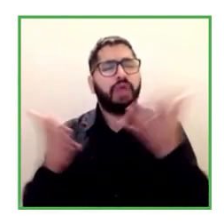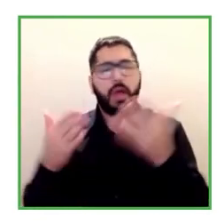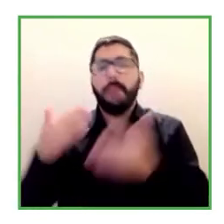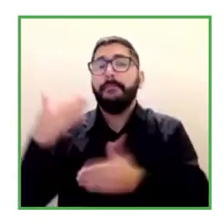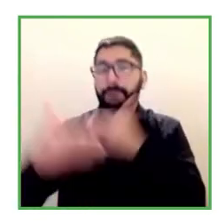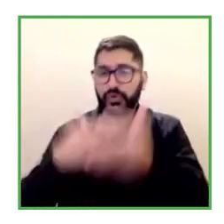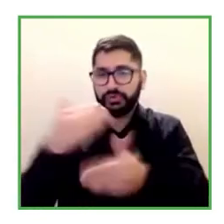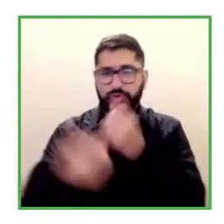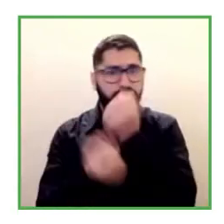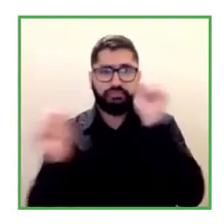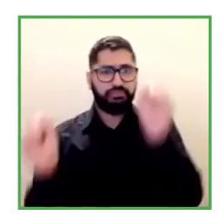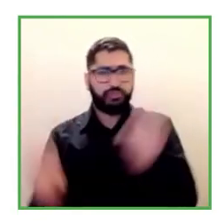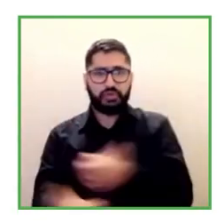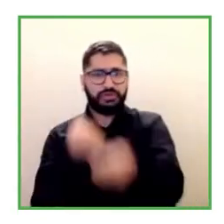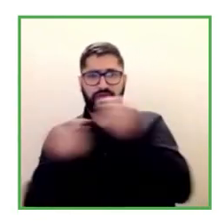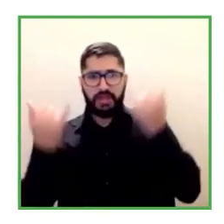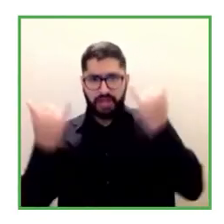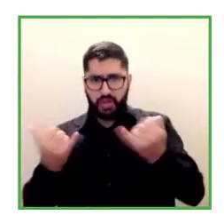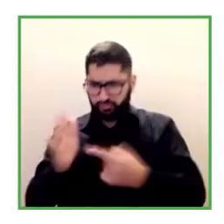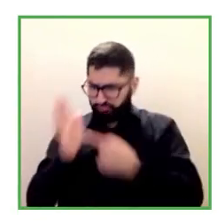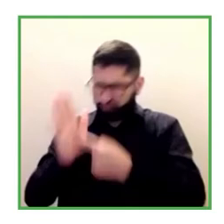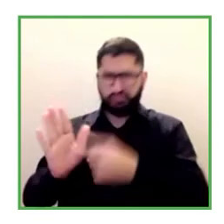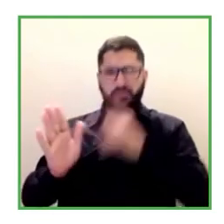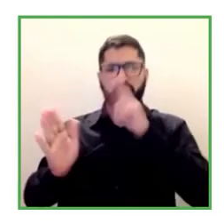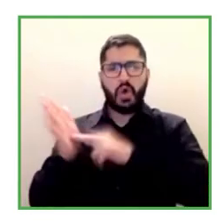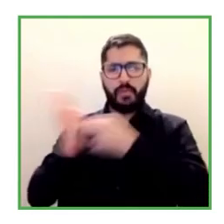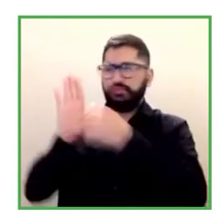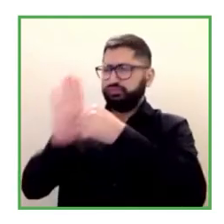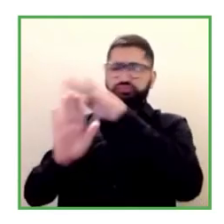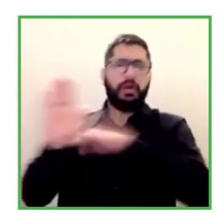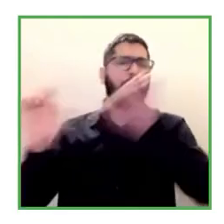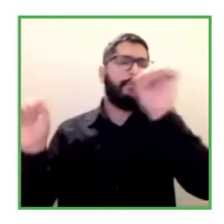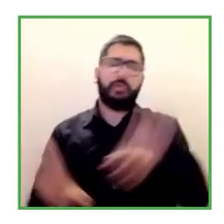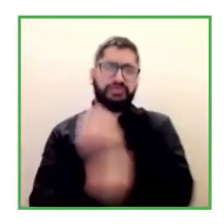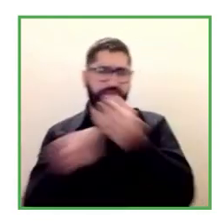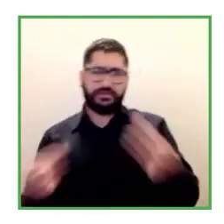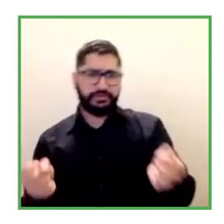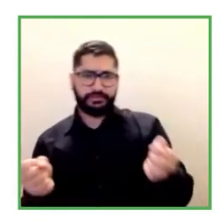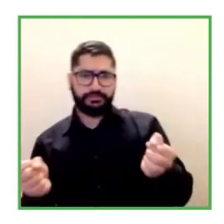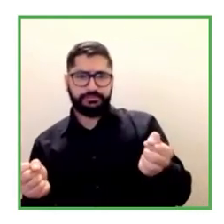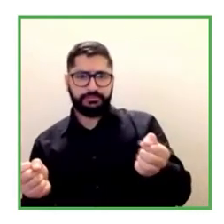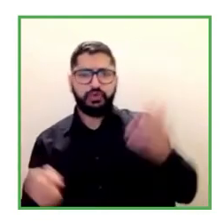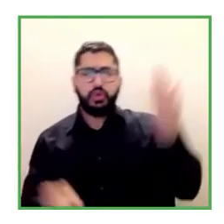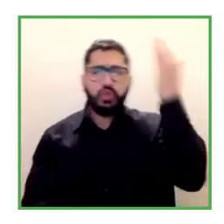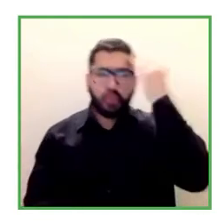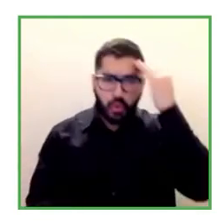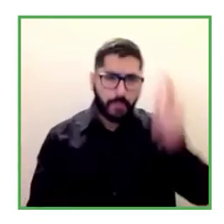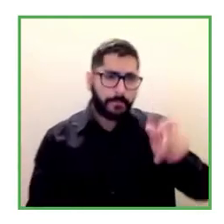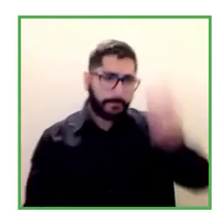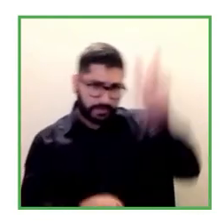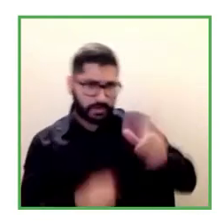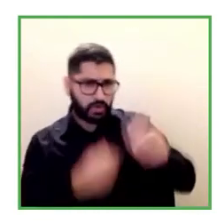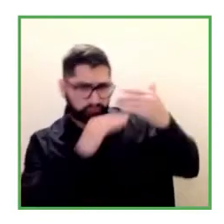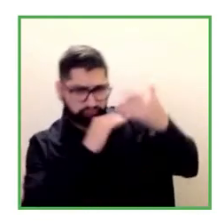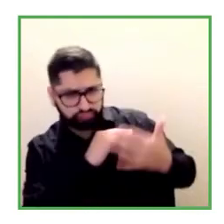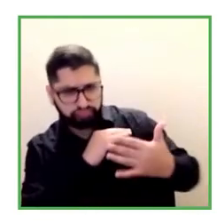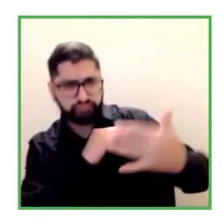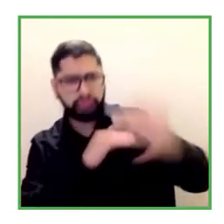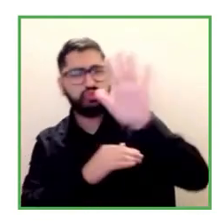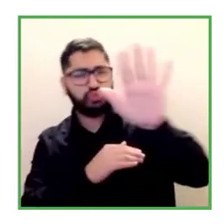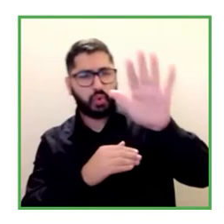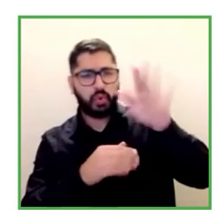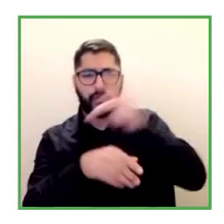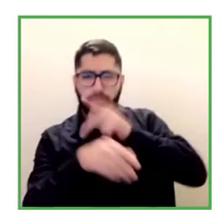y avance de las personas con discapacidad en su carrera laboral. Para las personas con discapacidad es